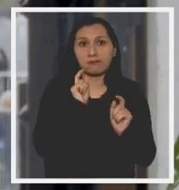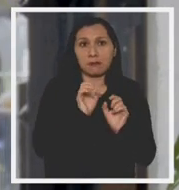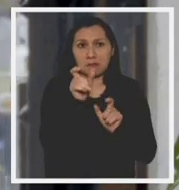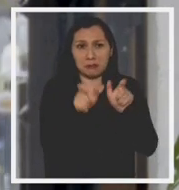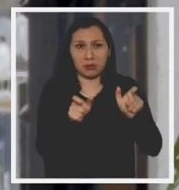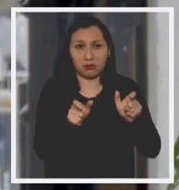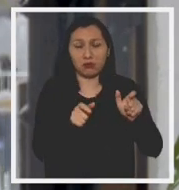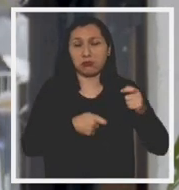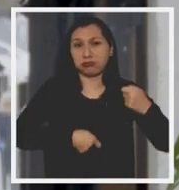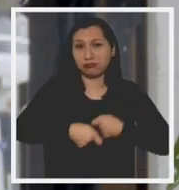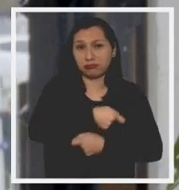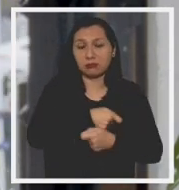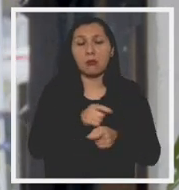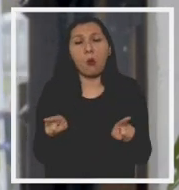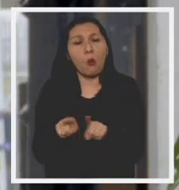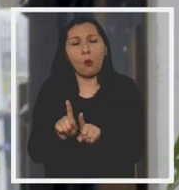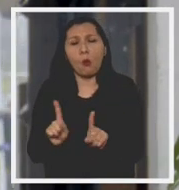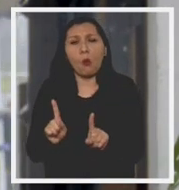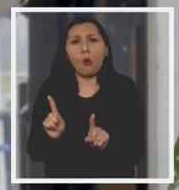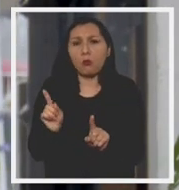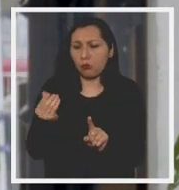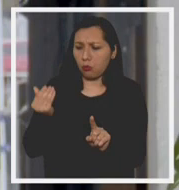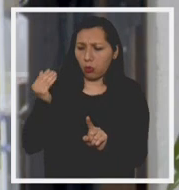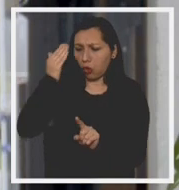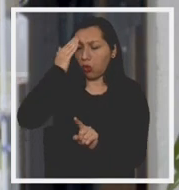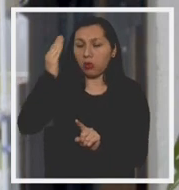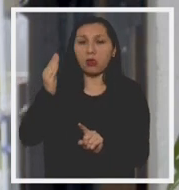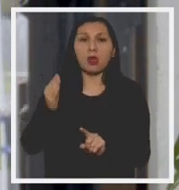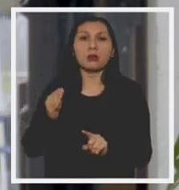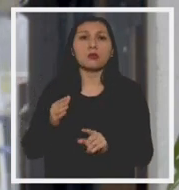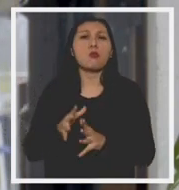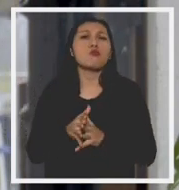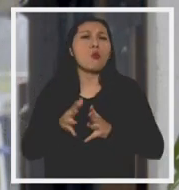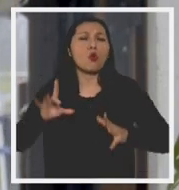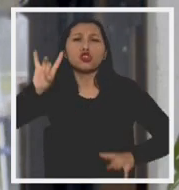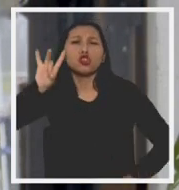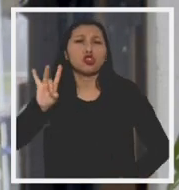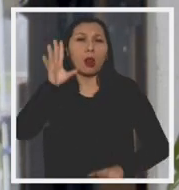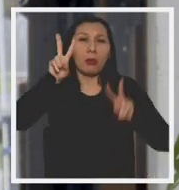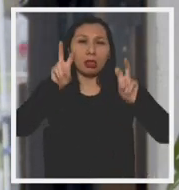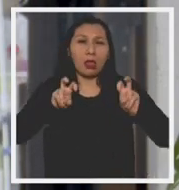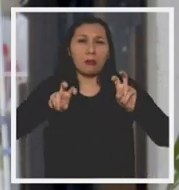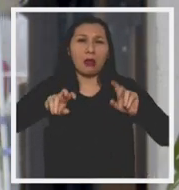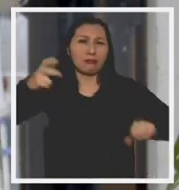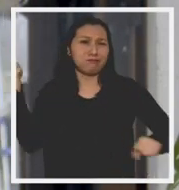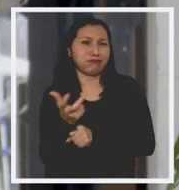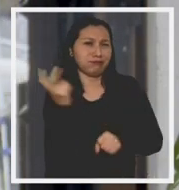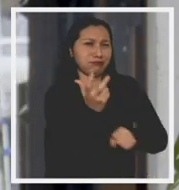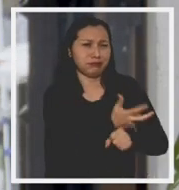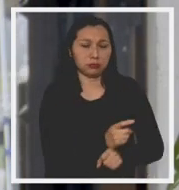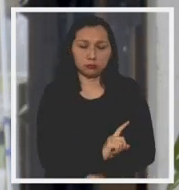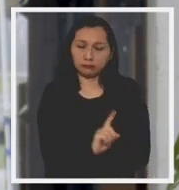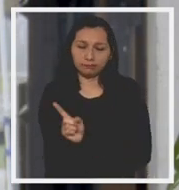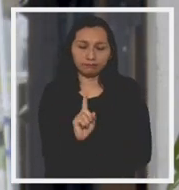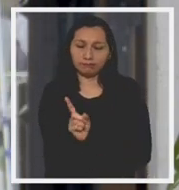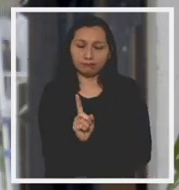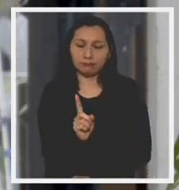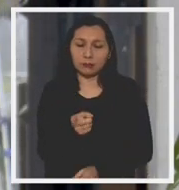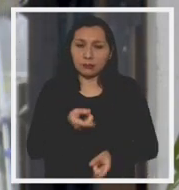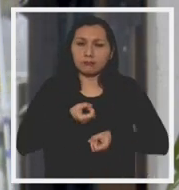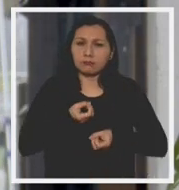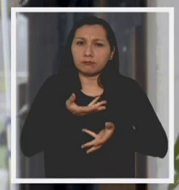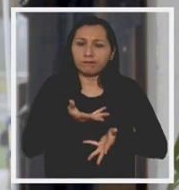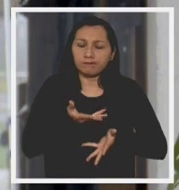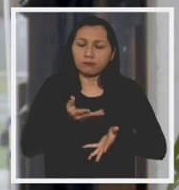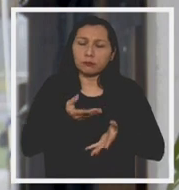tampoco, como han querido instalar en los últimos días, fue una pura ola de delincuencia. Fue una expresión